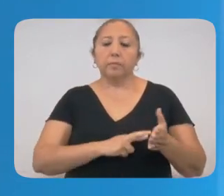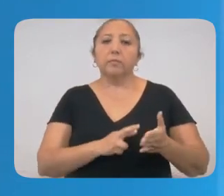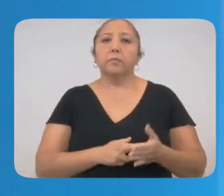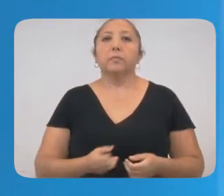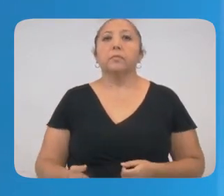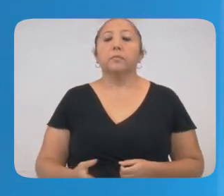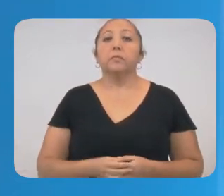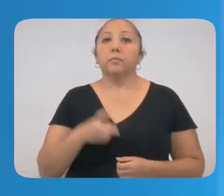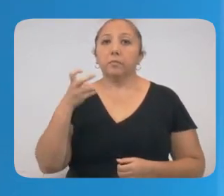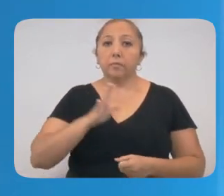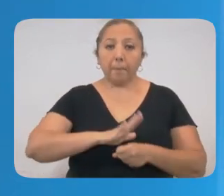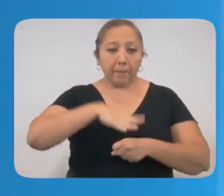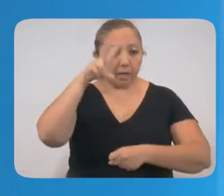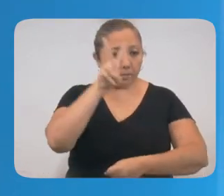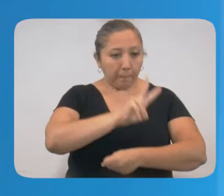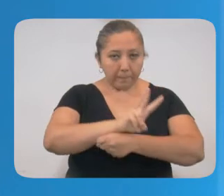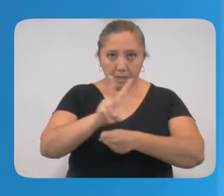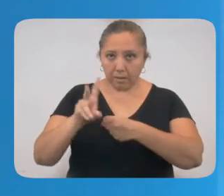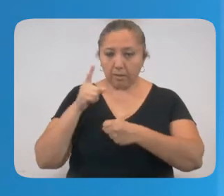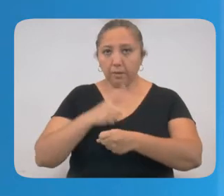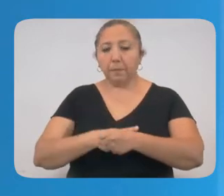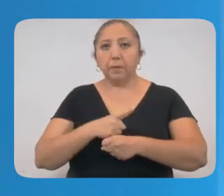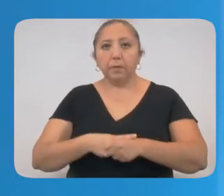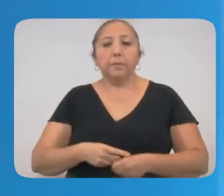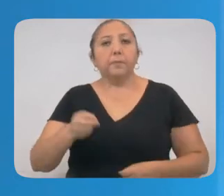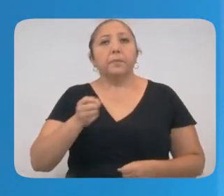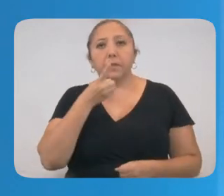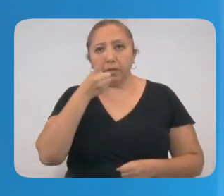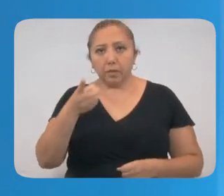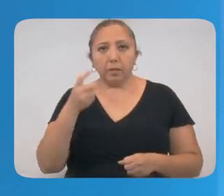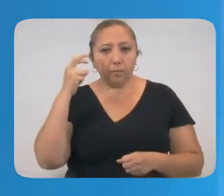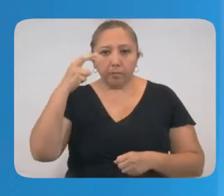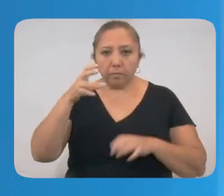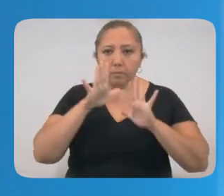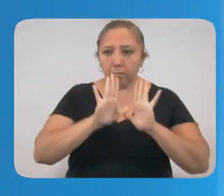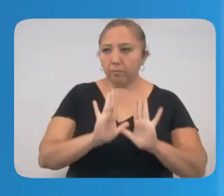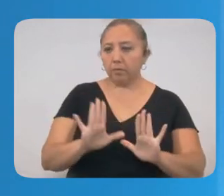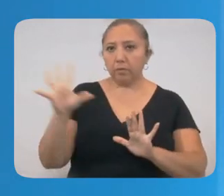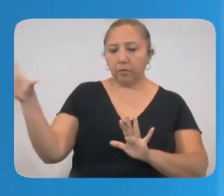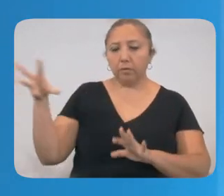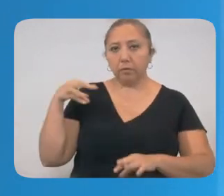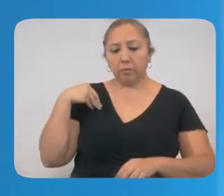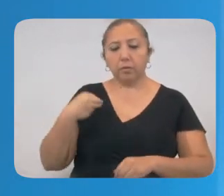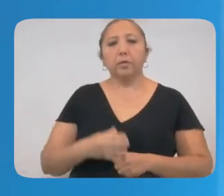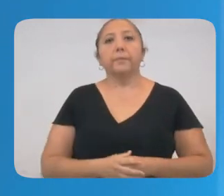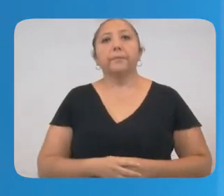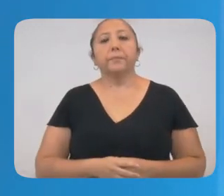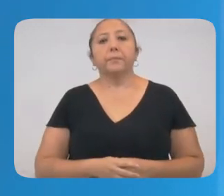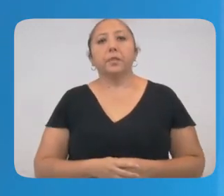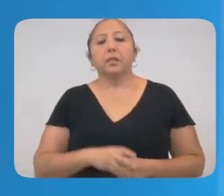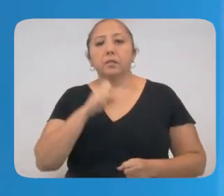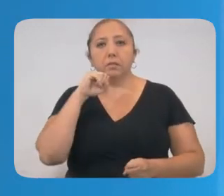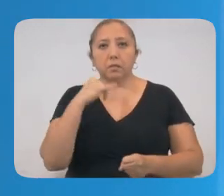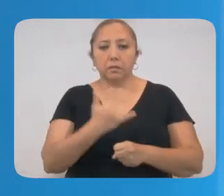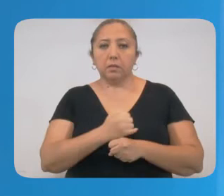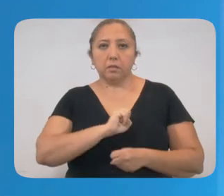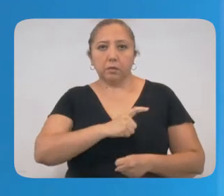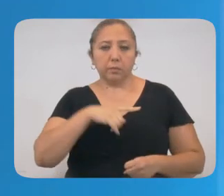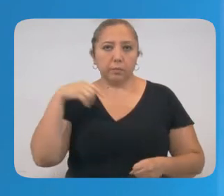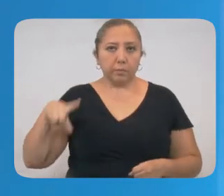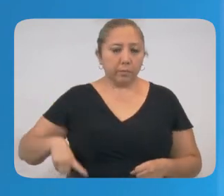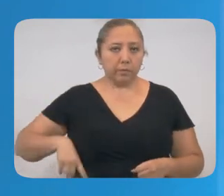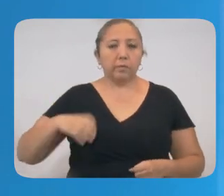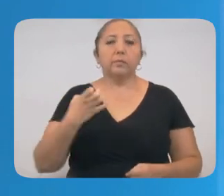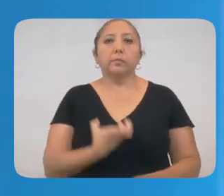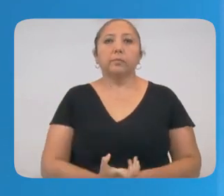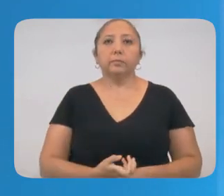mayor vigilancia epidemiológica permitirá cortar oportunamente cadenas de contagio. La Secretaría de Salud del Gobierno del Estado